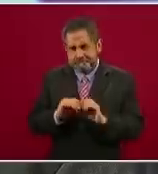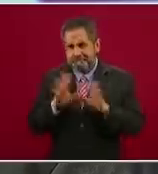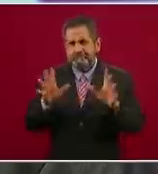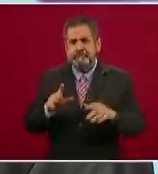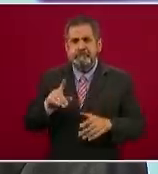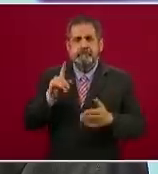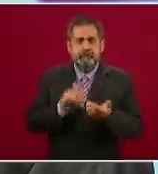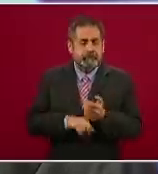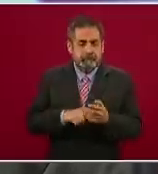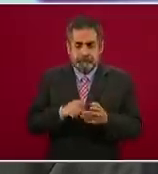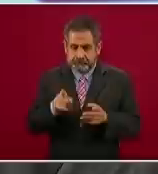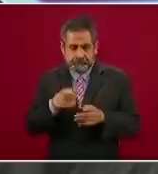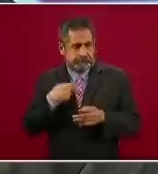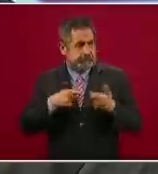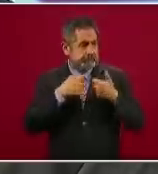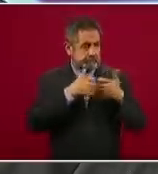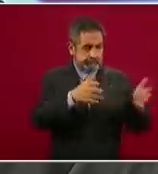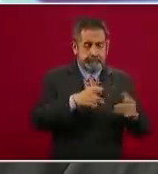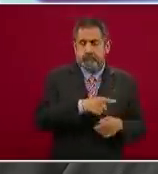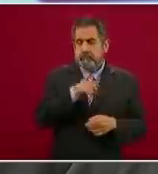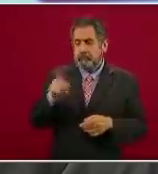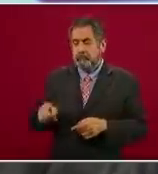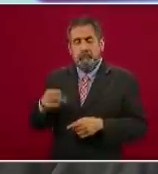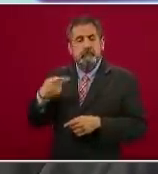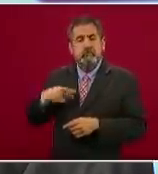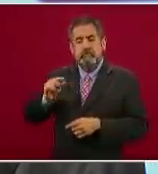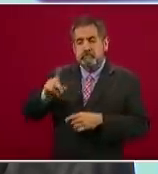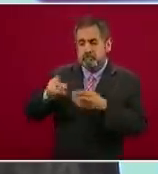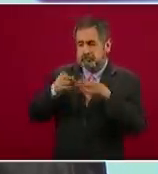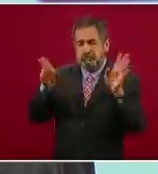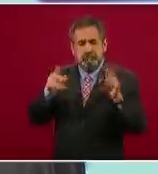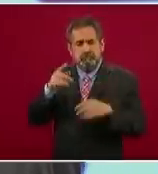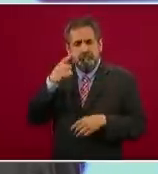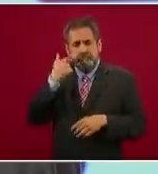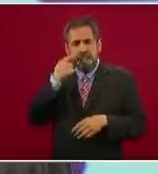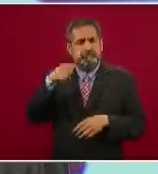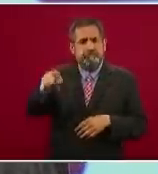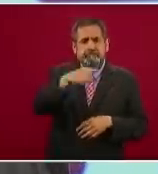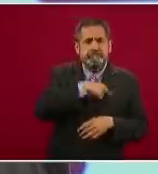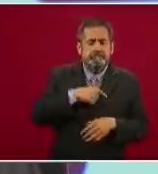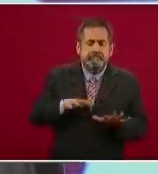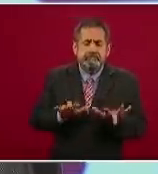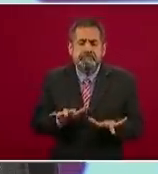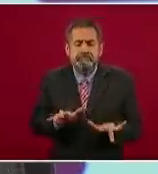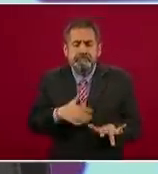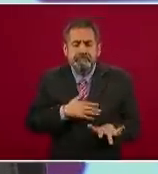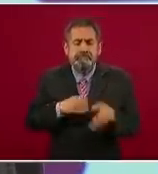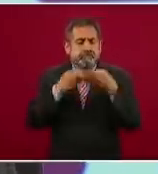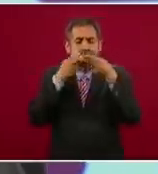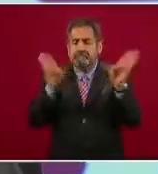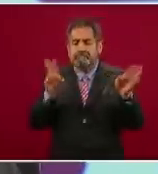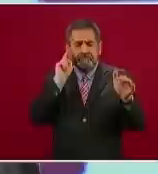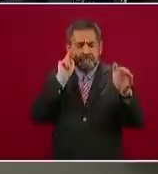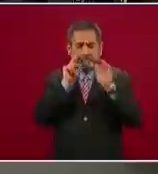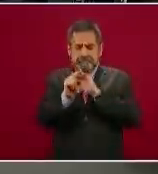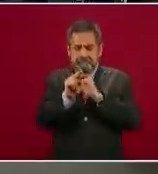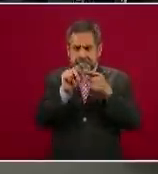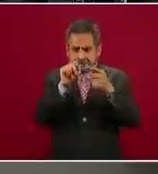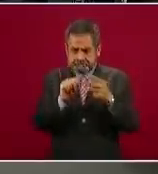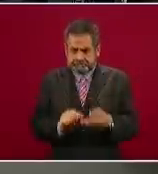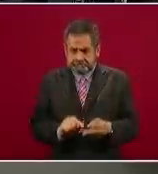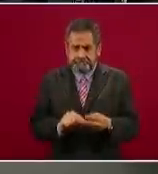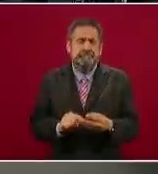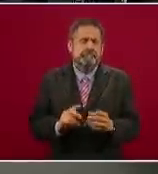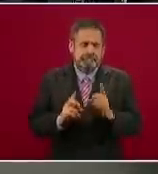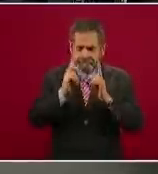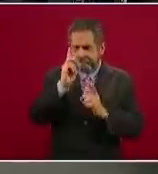es para profesionales. Ambas son públicas y ustedes como periodistas pueden consultar toda esta información y resolver la gran